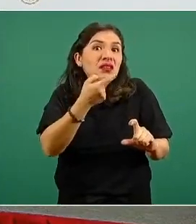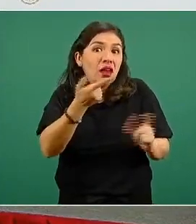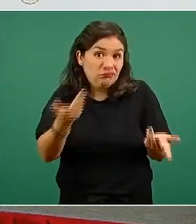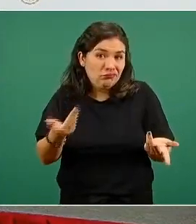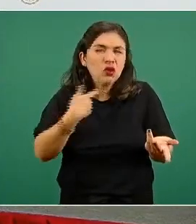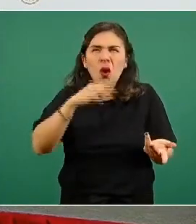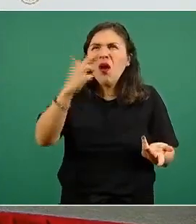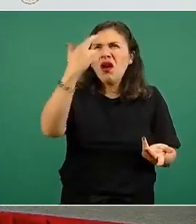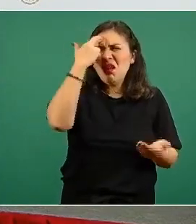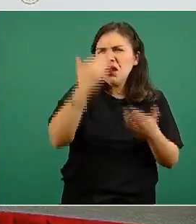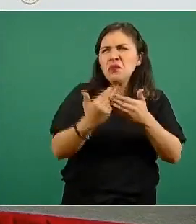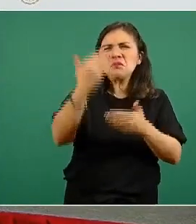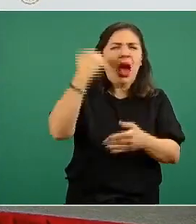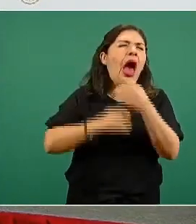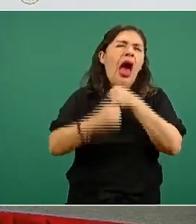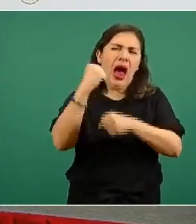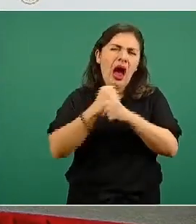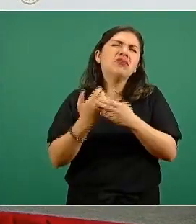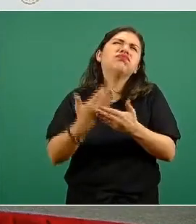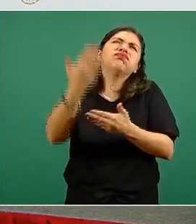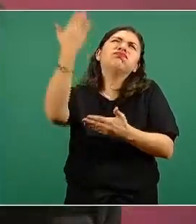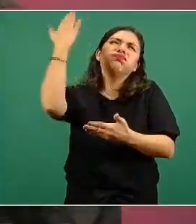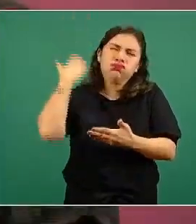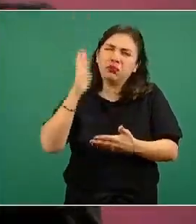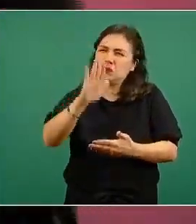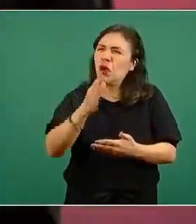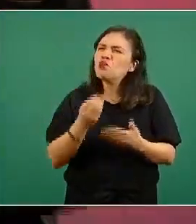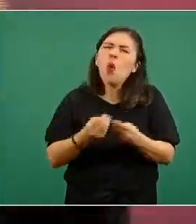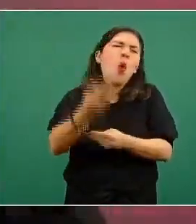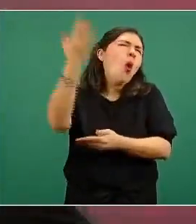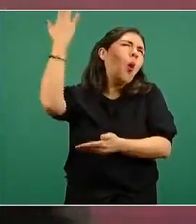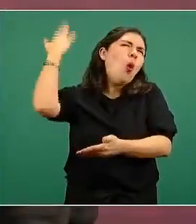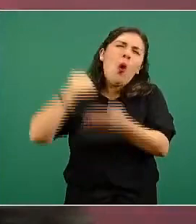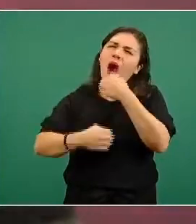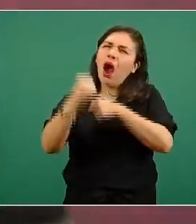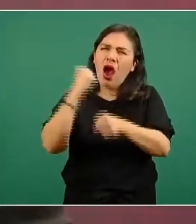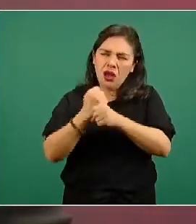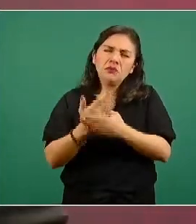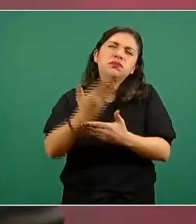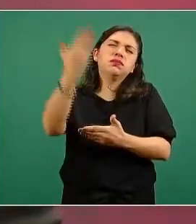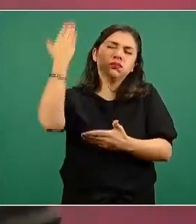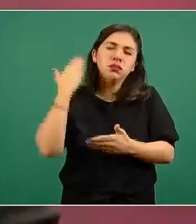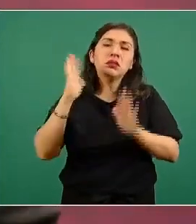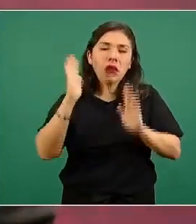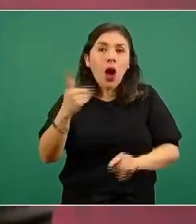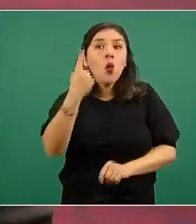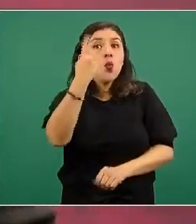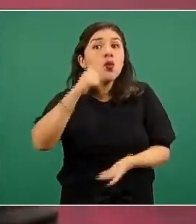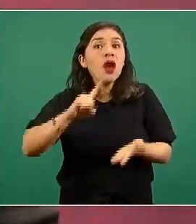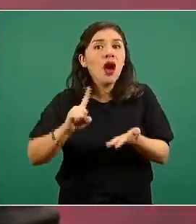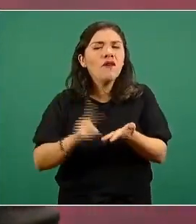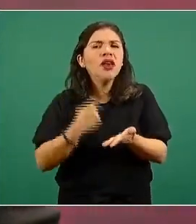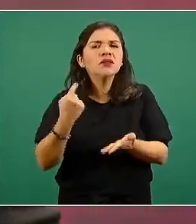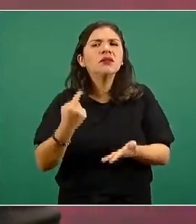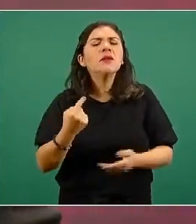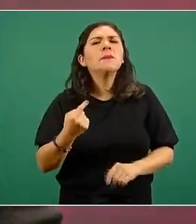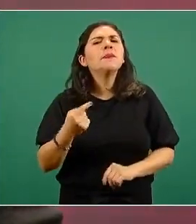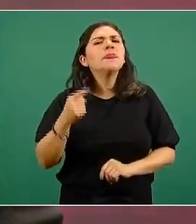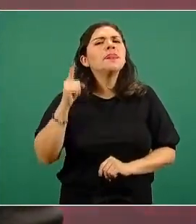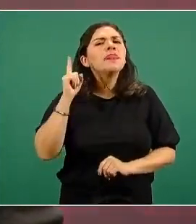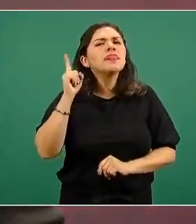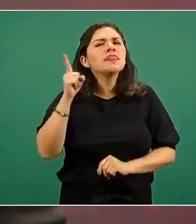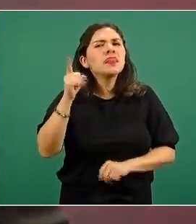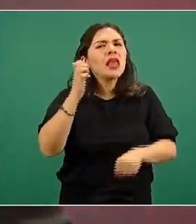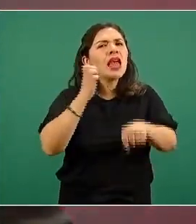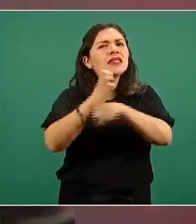Recuerdo hace ya muchos años, y quiero reiterar esto, muchos años atrás, hubo el caso en